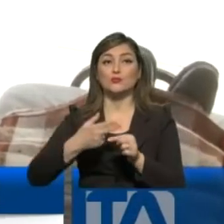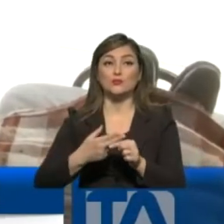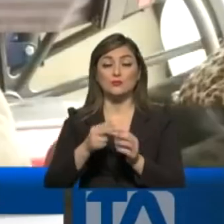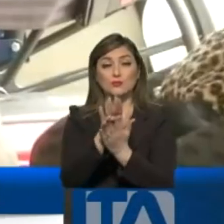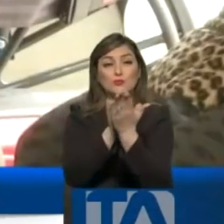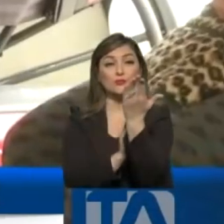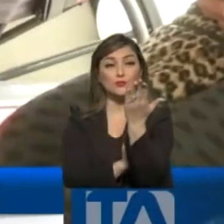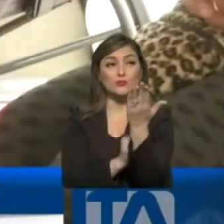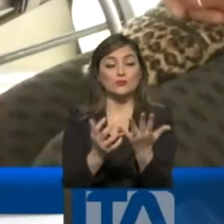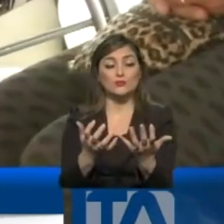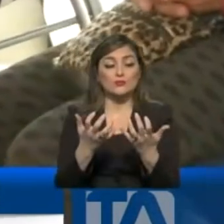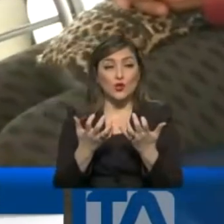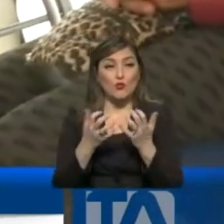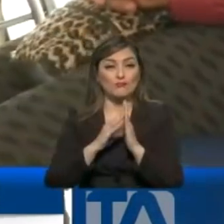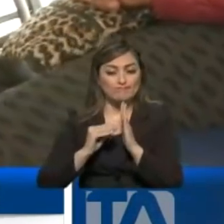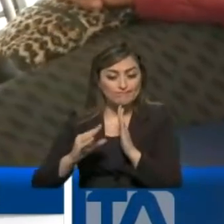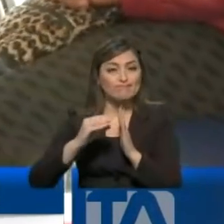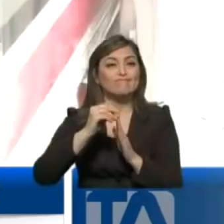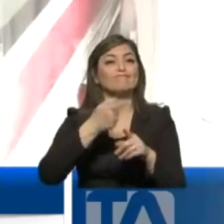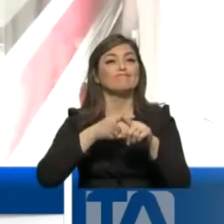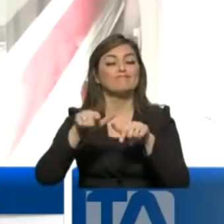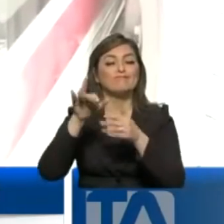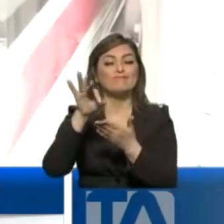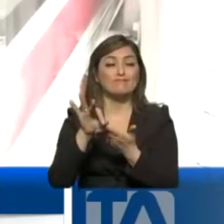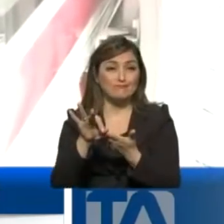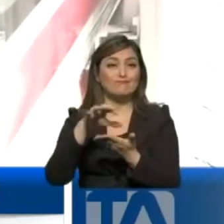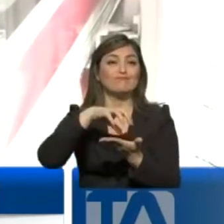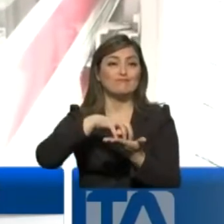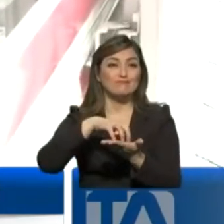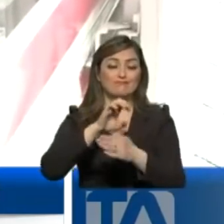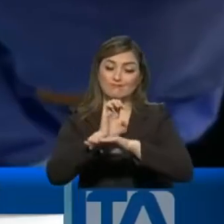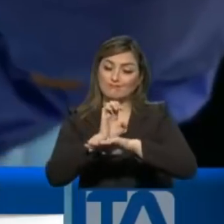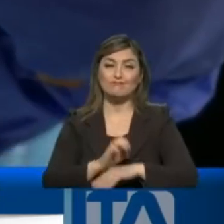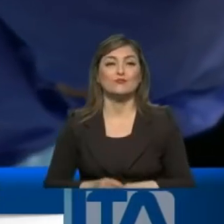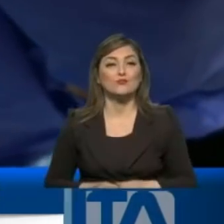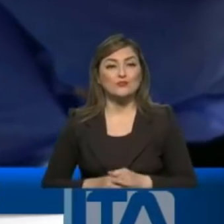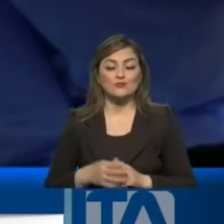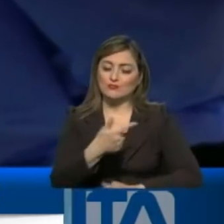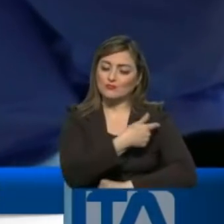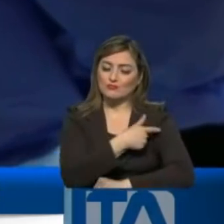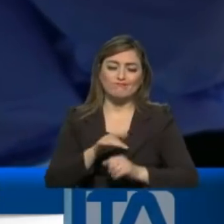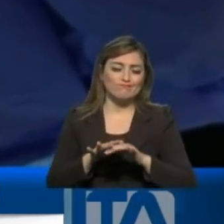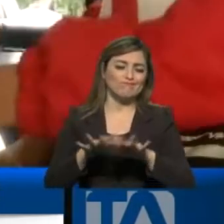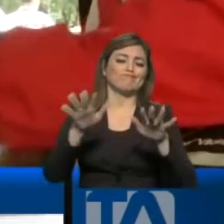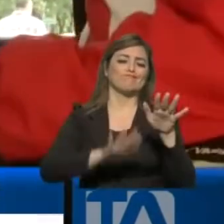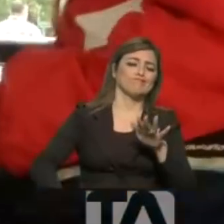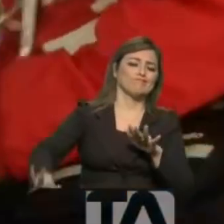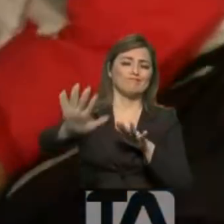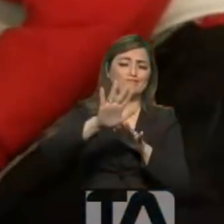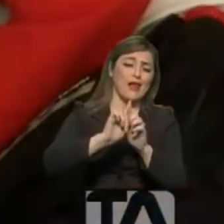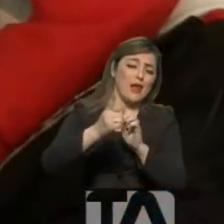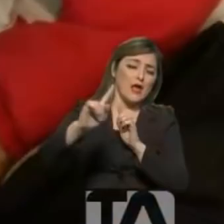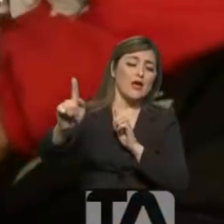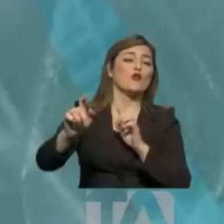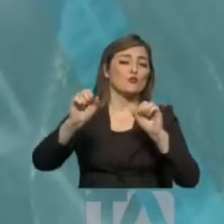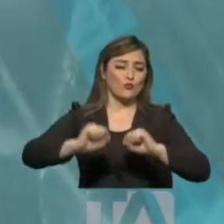este proyecto buscan que la idea pueda ser replicada en otras zonas de la provincia y del país, para que la vacunación llegue a los sectores más